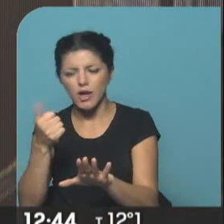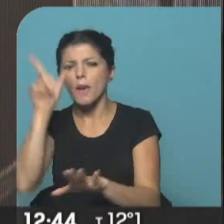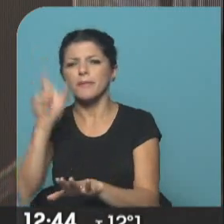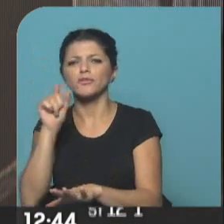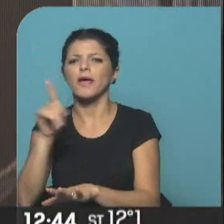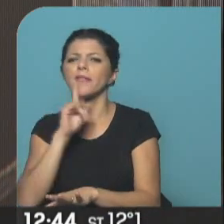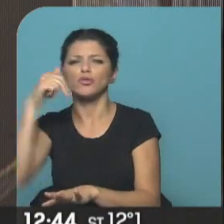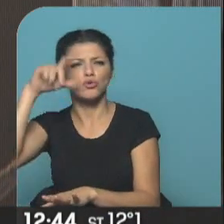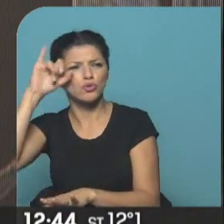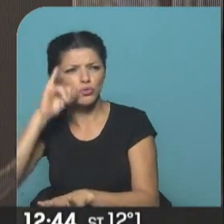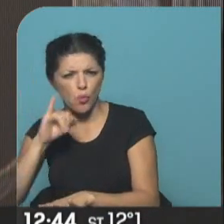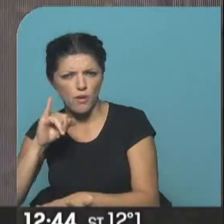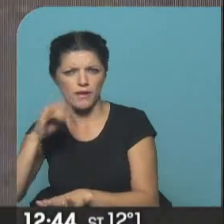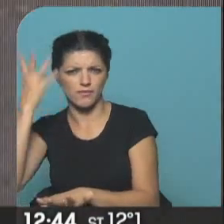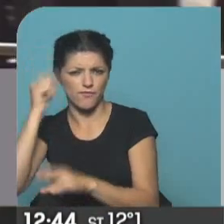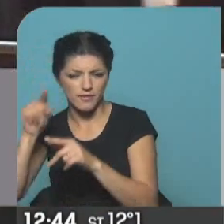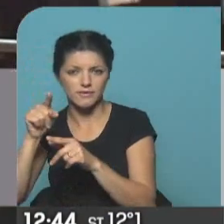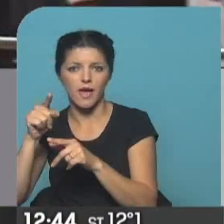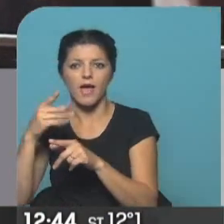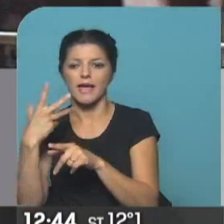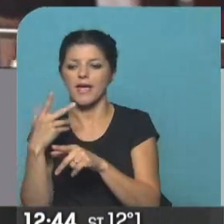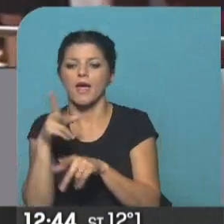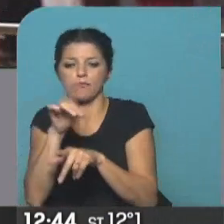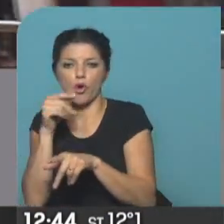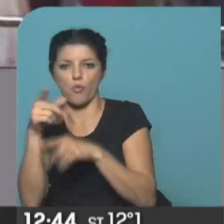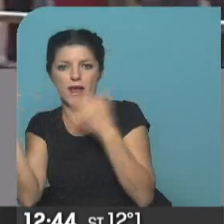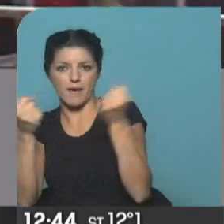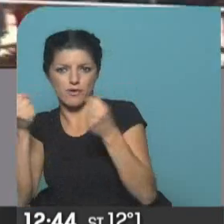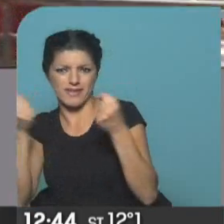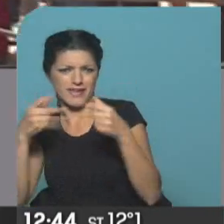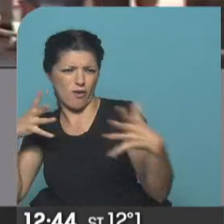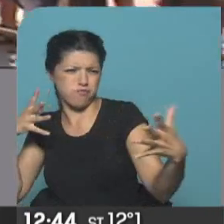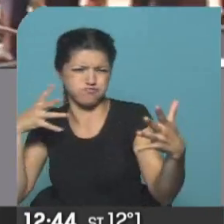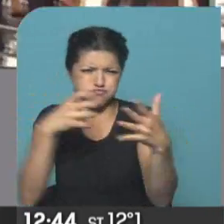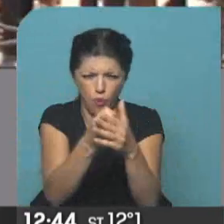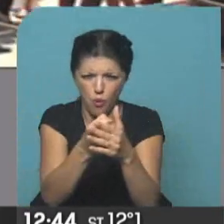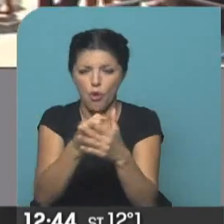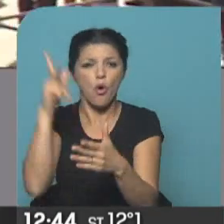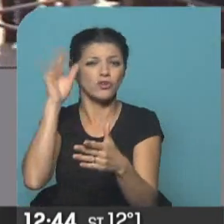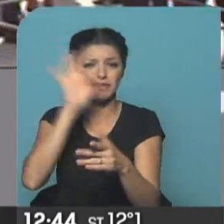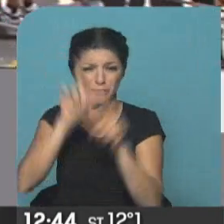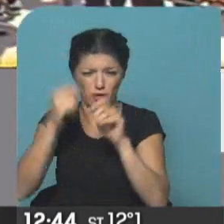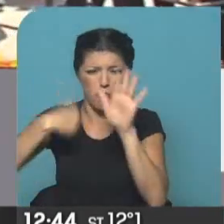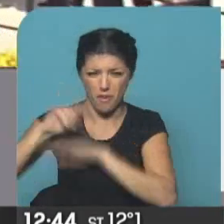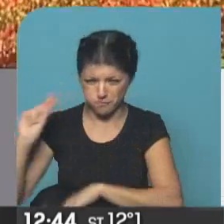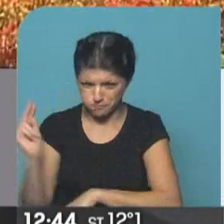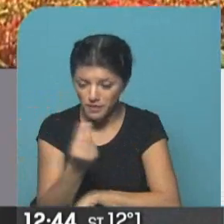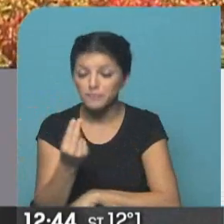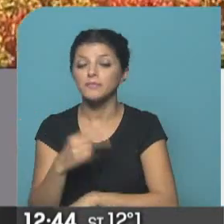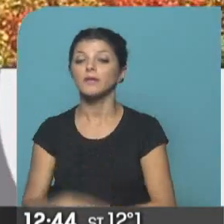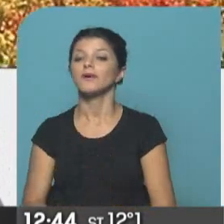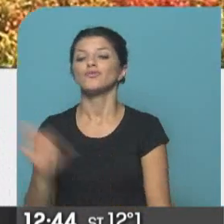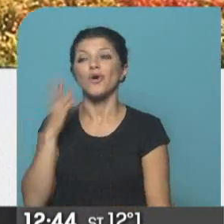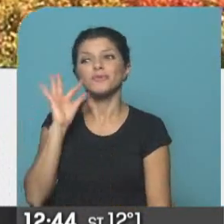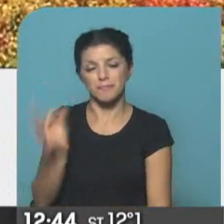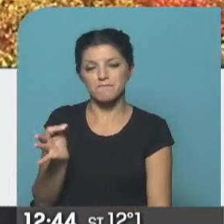francés tunecino que tomó una camioneta frigorífica y le estrelló contra una multitud, murieron más de 80 personas en aquel momento en Niza, dijimos, los especialistas saben